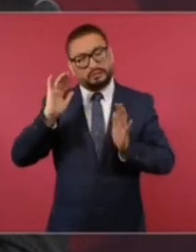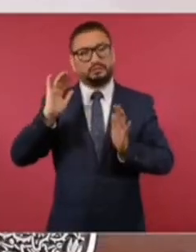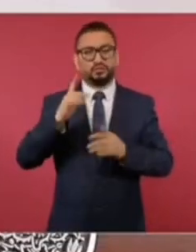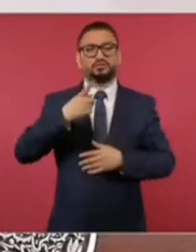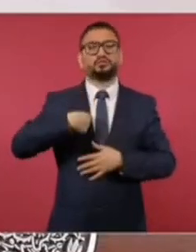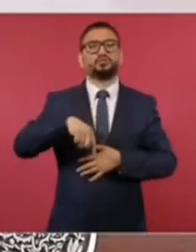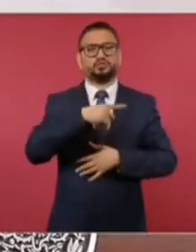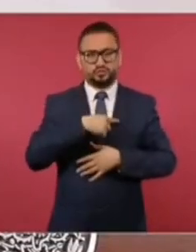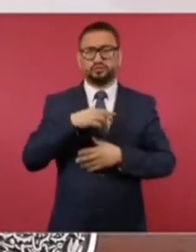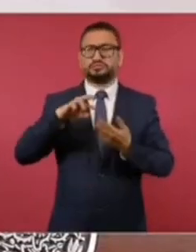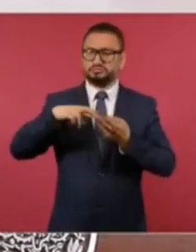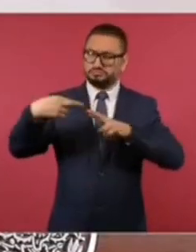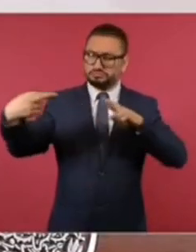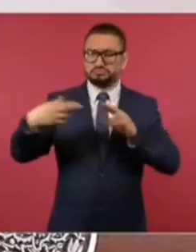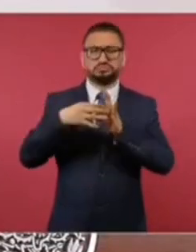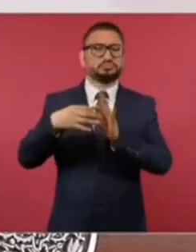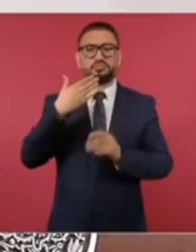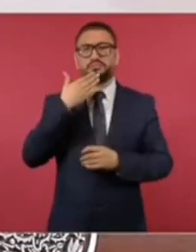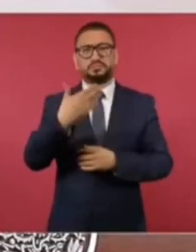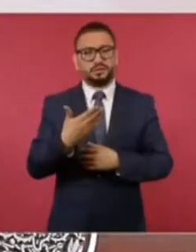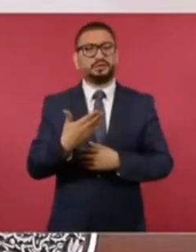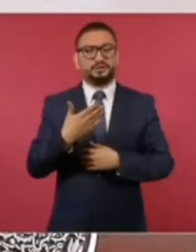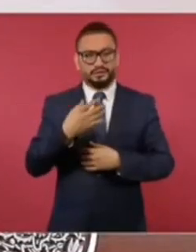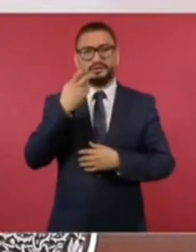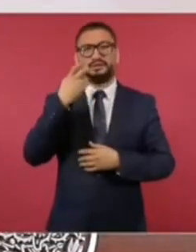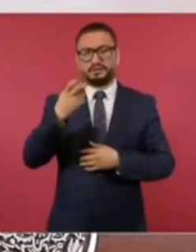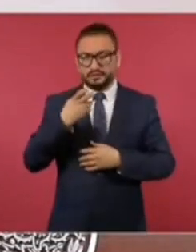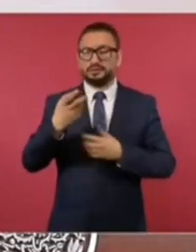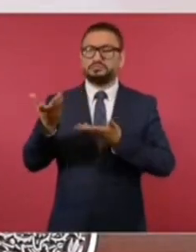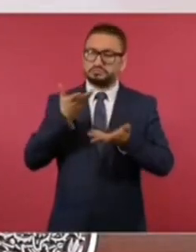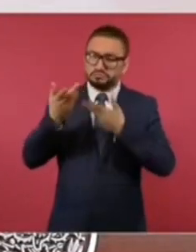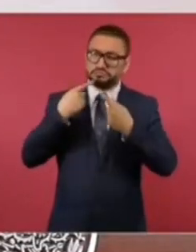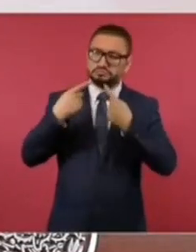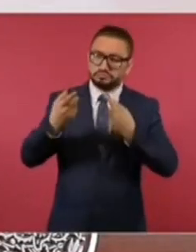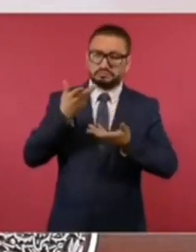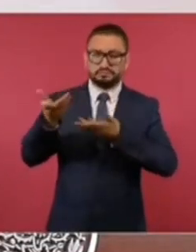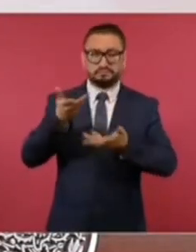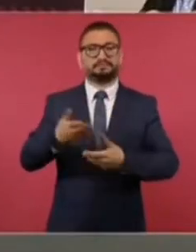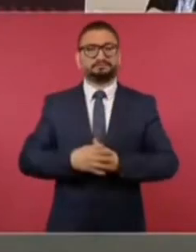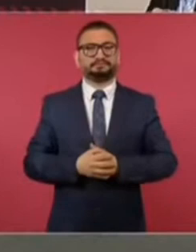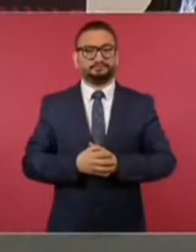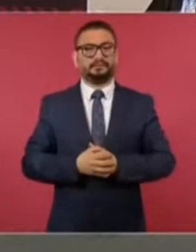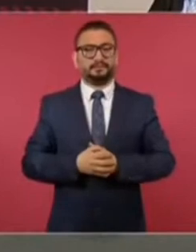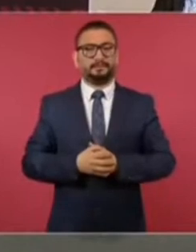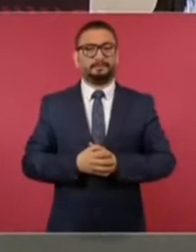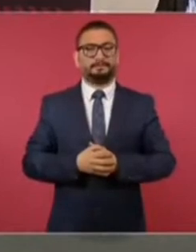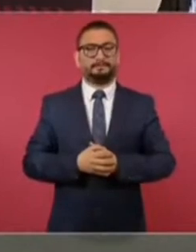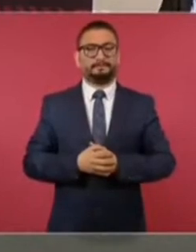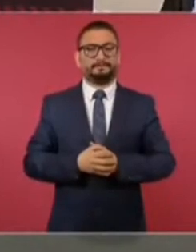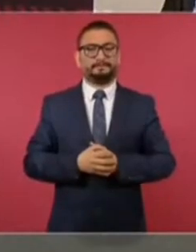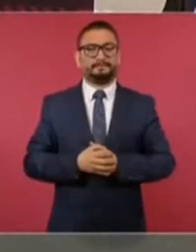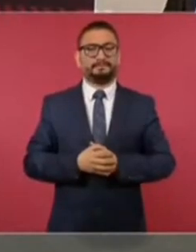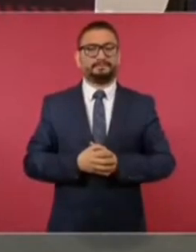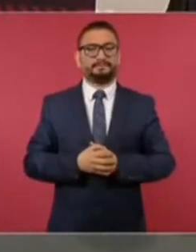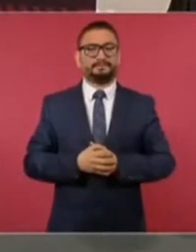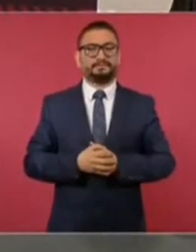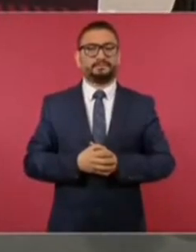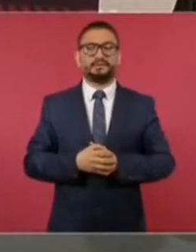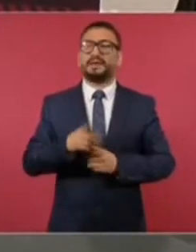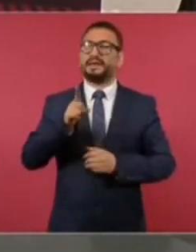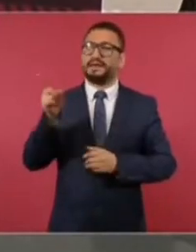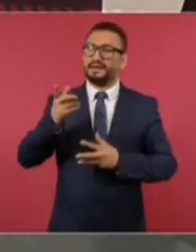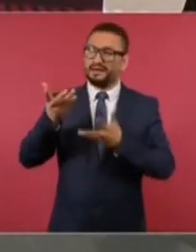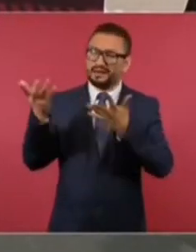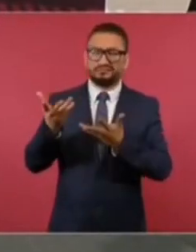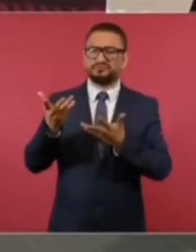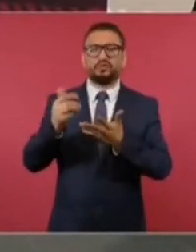Afortunadamente tenemos buenas relaciones y ahí los vamos convenciendo de que actúen de otra